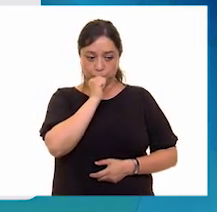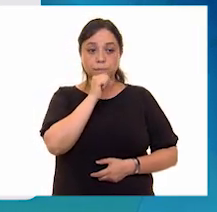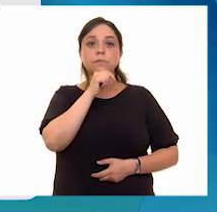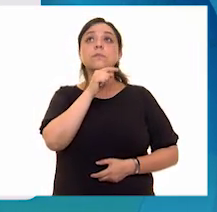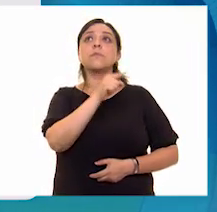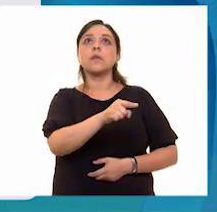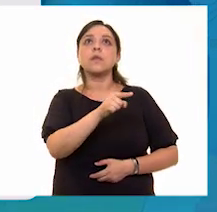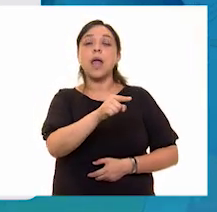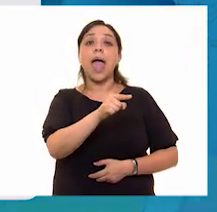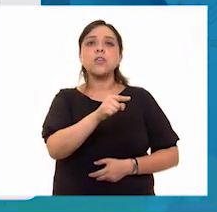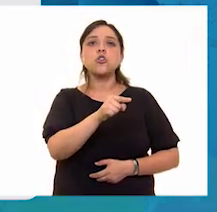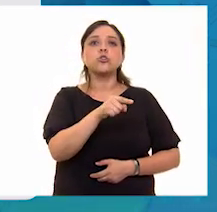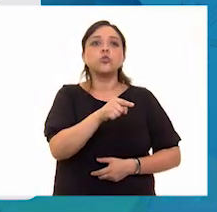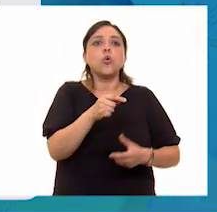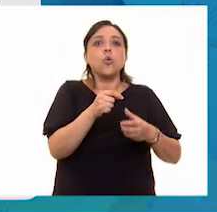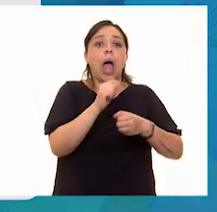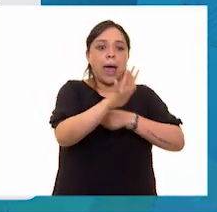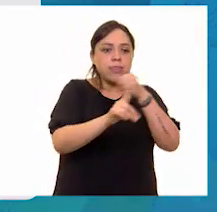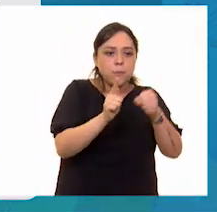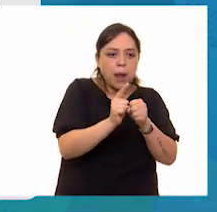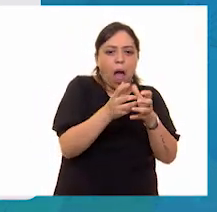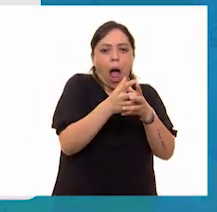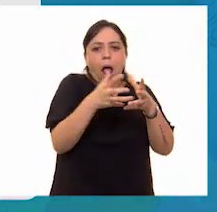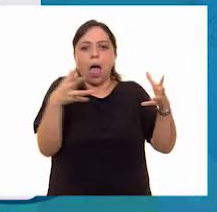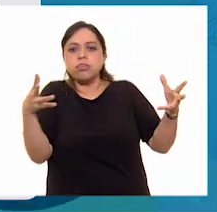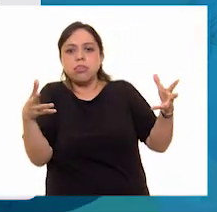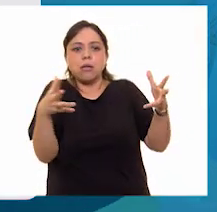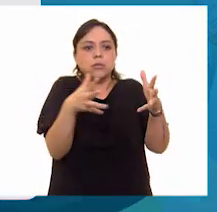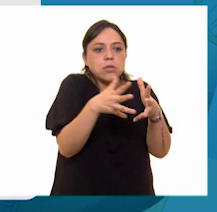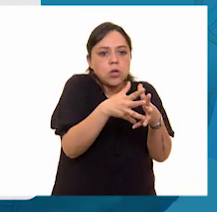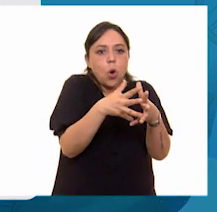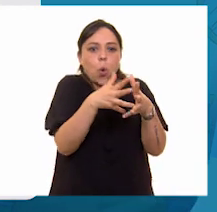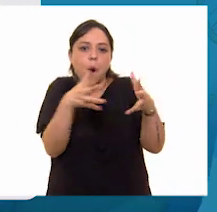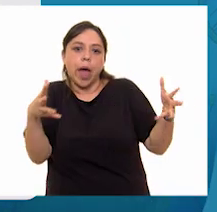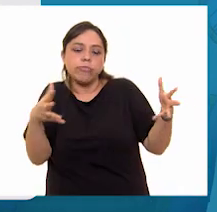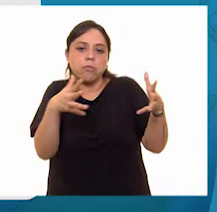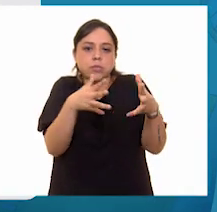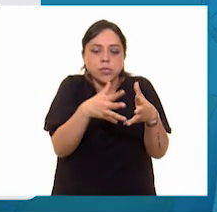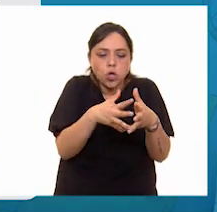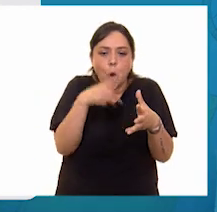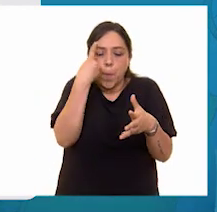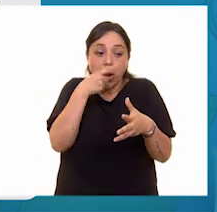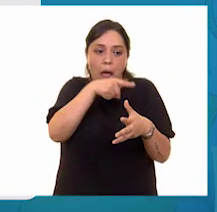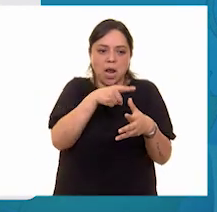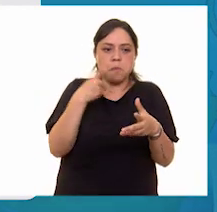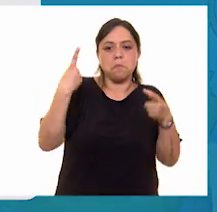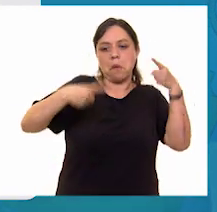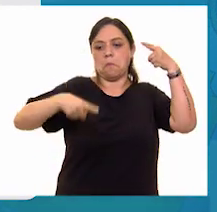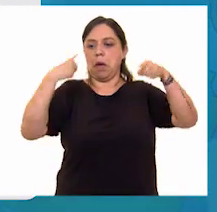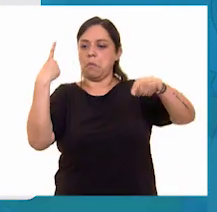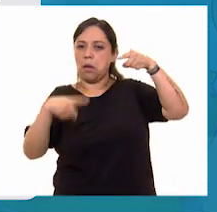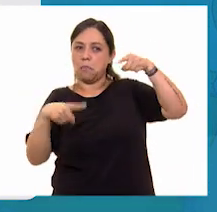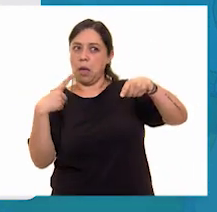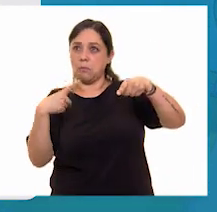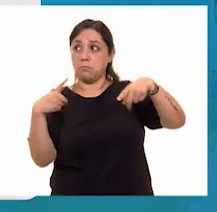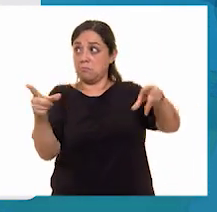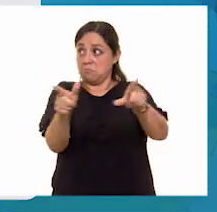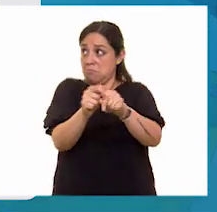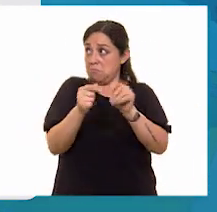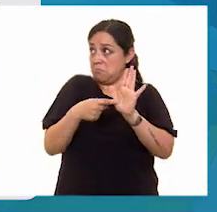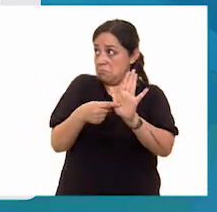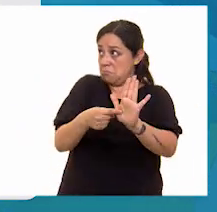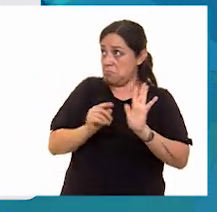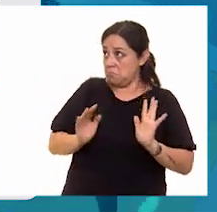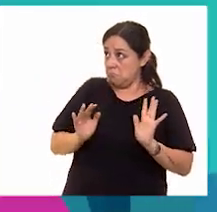hacían más grandes o más chicos para obligarlos a hacer lo que ellos querían. ¿Qué les parece así?